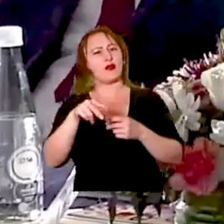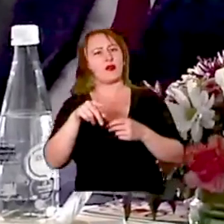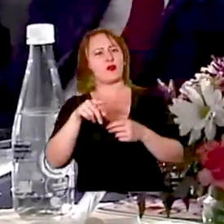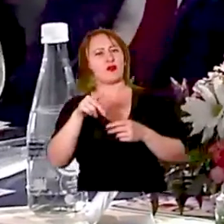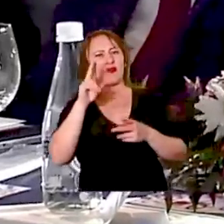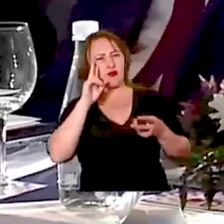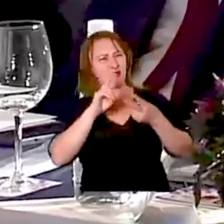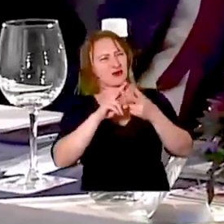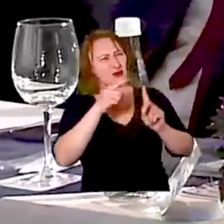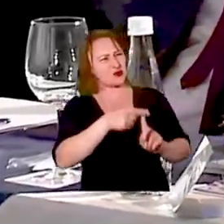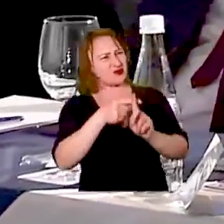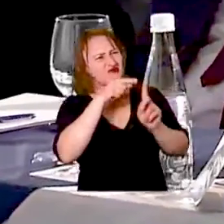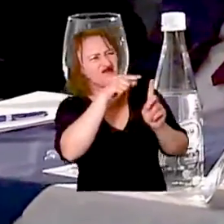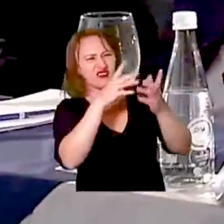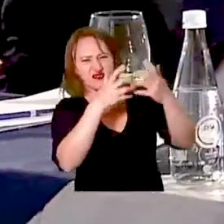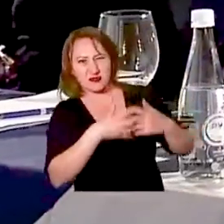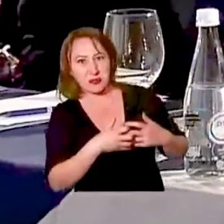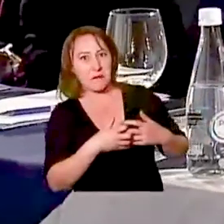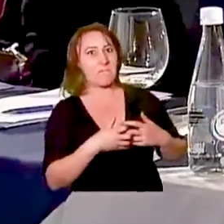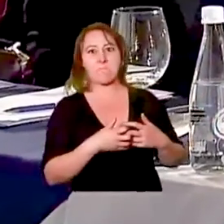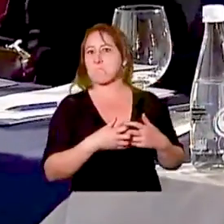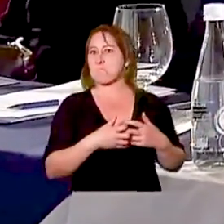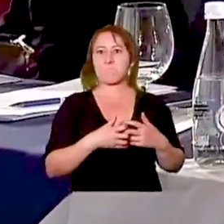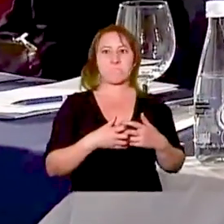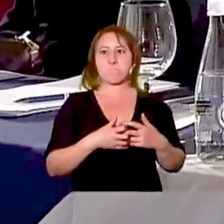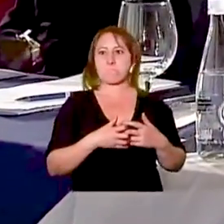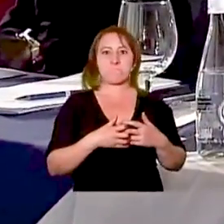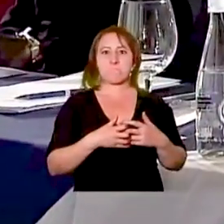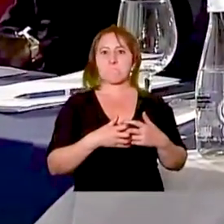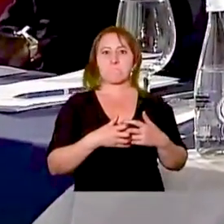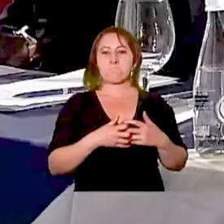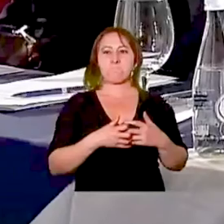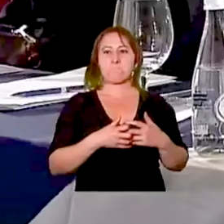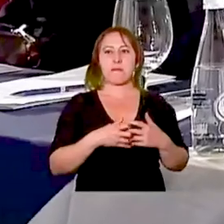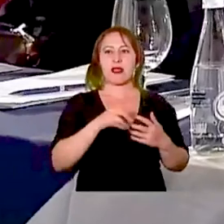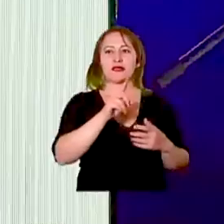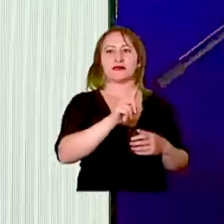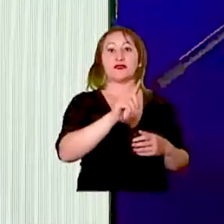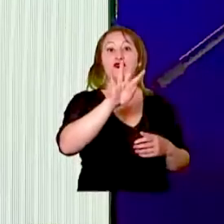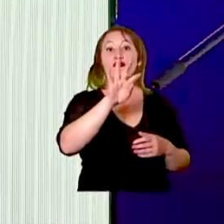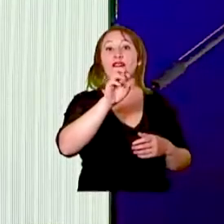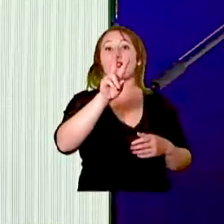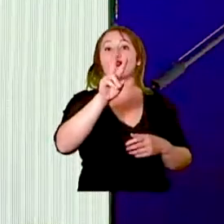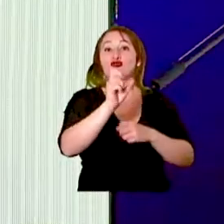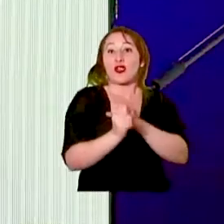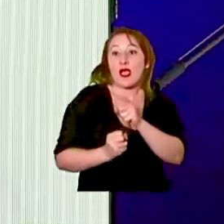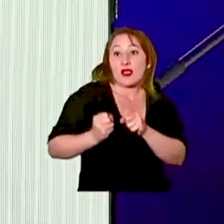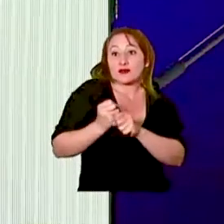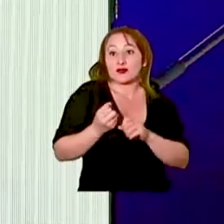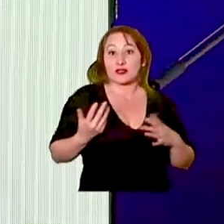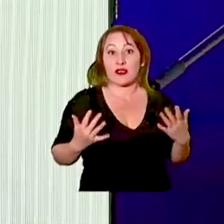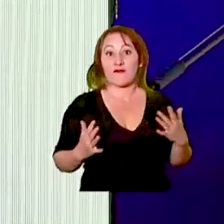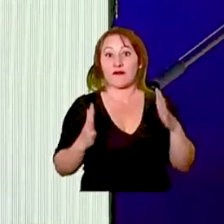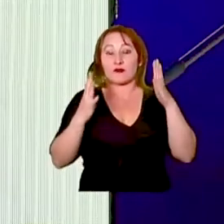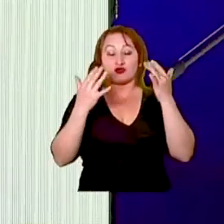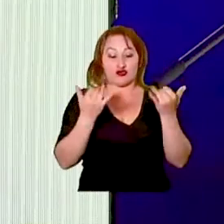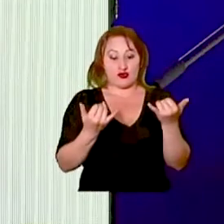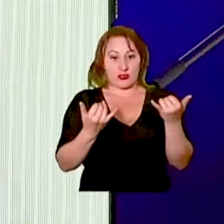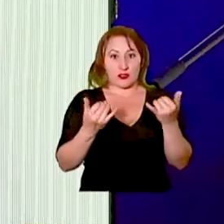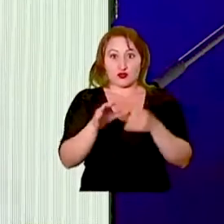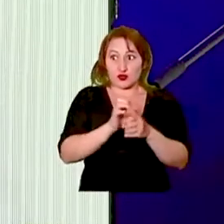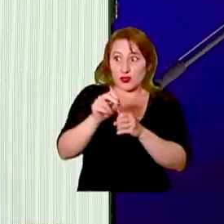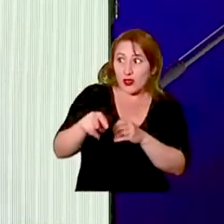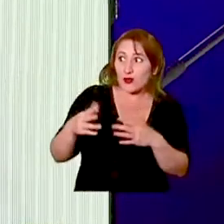la función de la Procuraduría General de la Nación. 192 años celebramos hoy y todavía encontramos, no solo en el ciudadano del